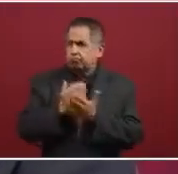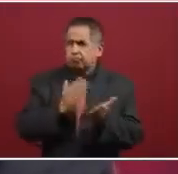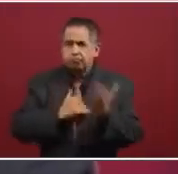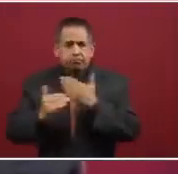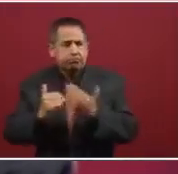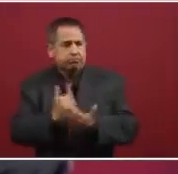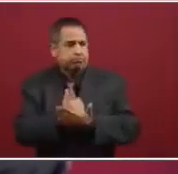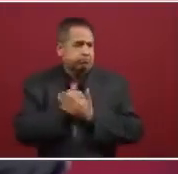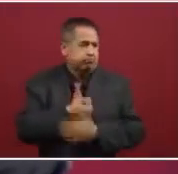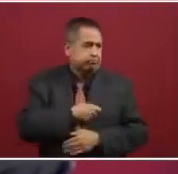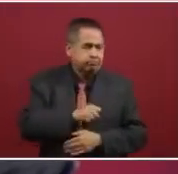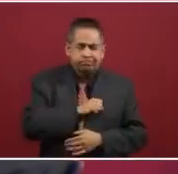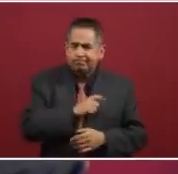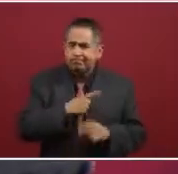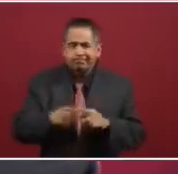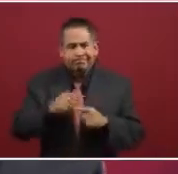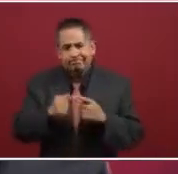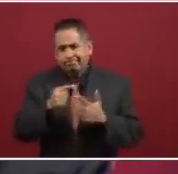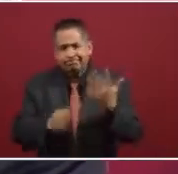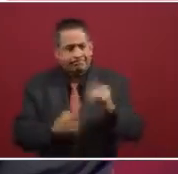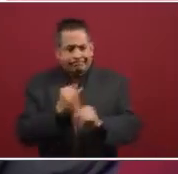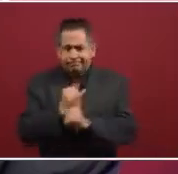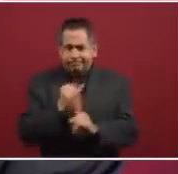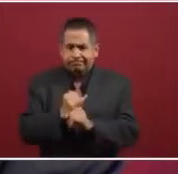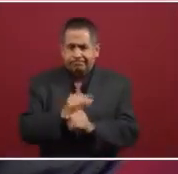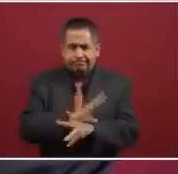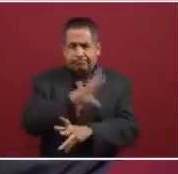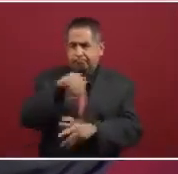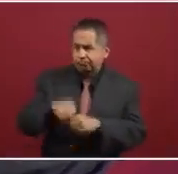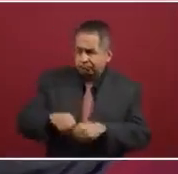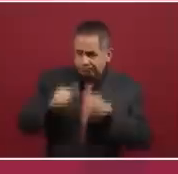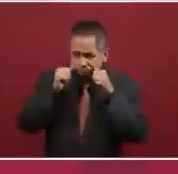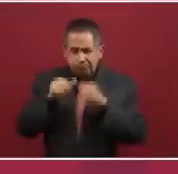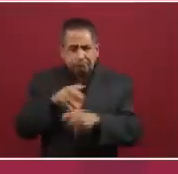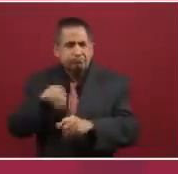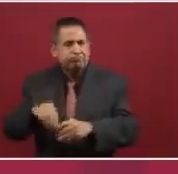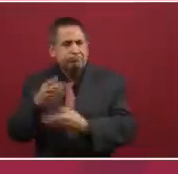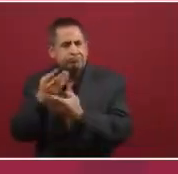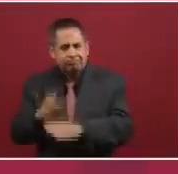salud, con la inclusión financiera